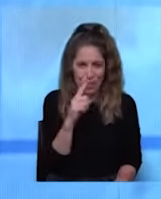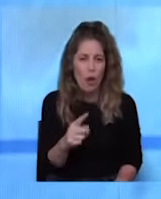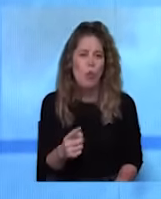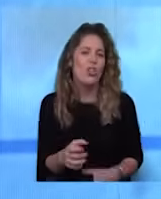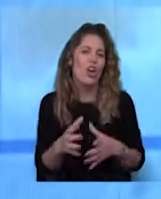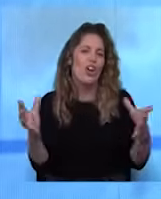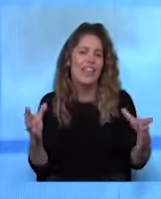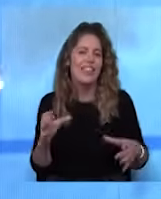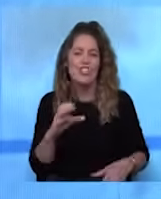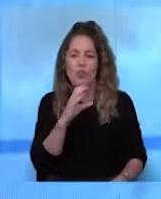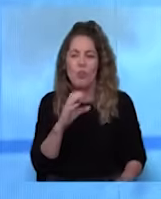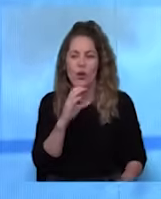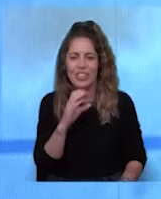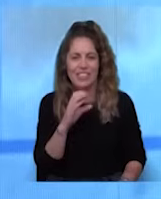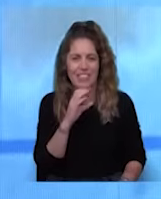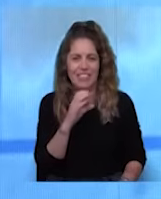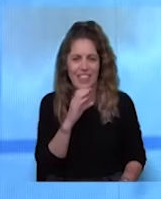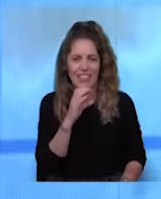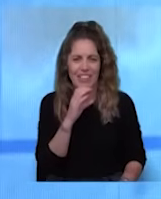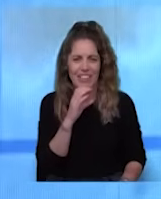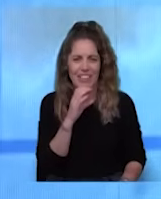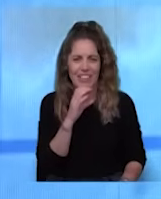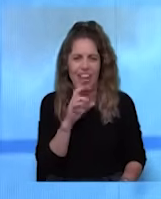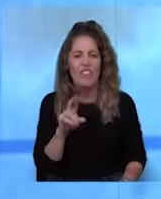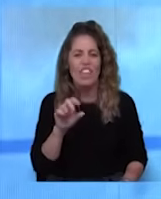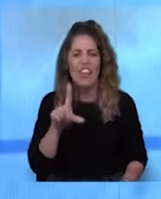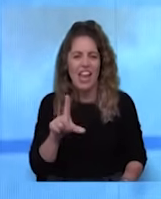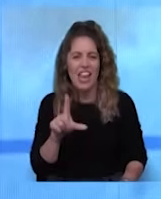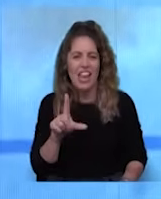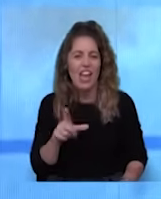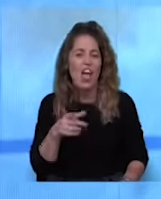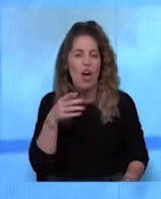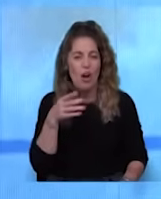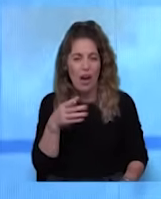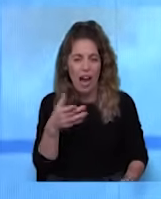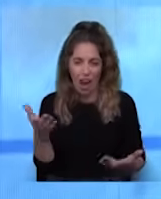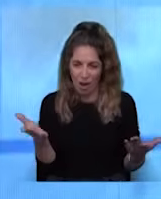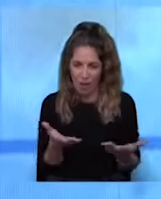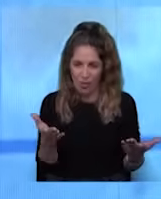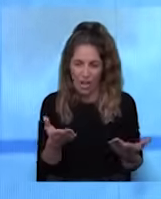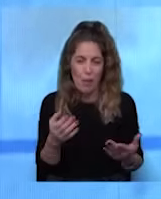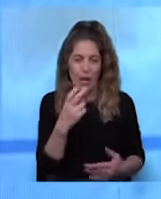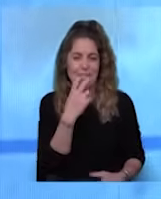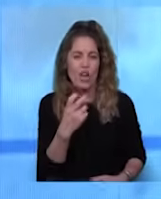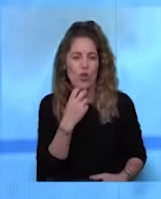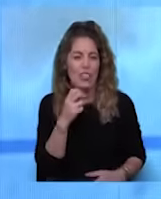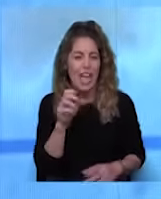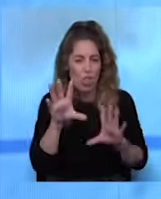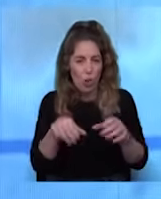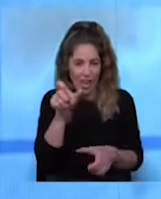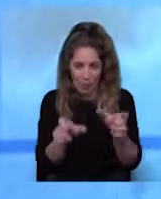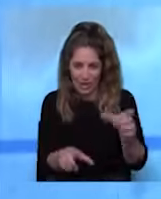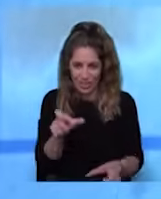humoristas que vino acá que fue el capitán de dragones Don eusebio Vidal vaya entonces para tanto para San José y todos sus habitantes y